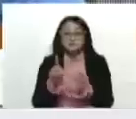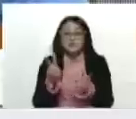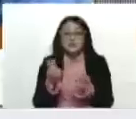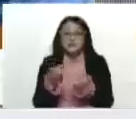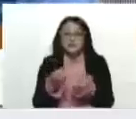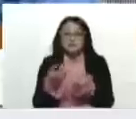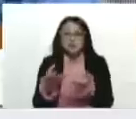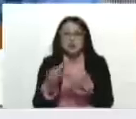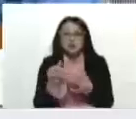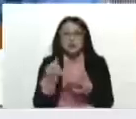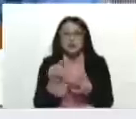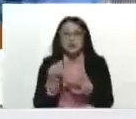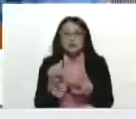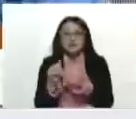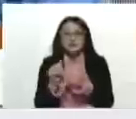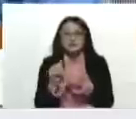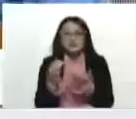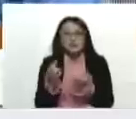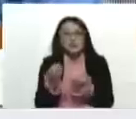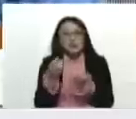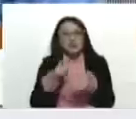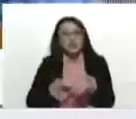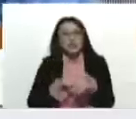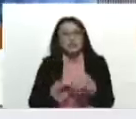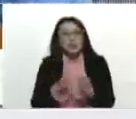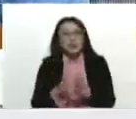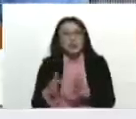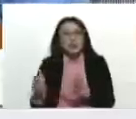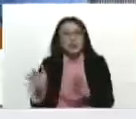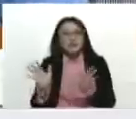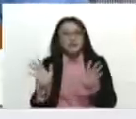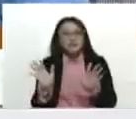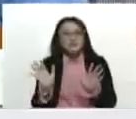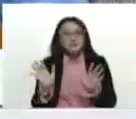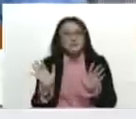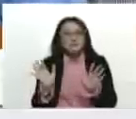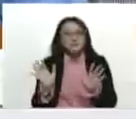Divisas no sé cuánto tiempo tenía me Estoy atendiendo demasiado cuánto tiempo yo voy Bueno